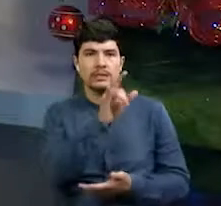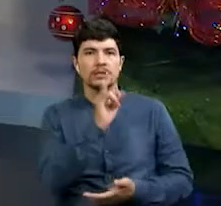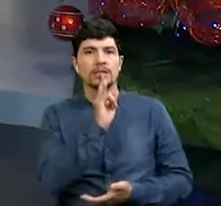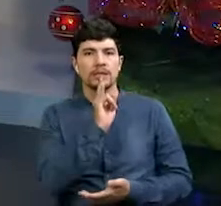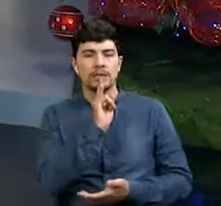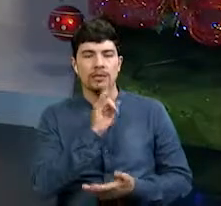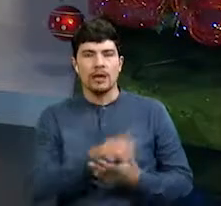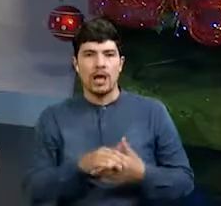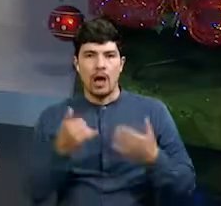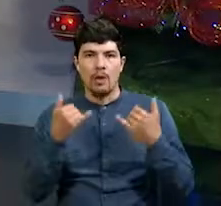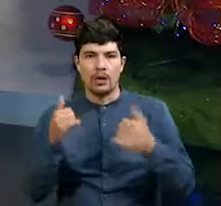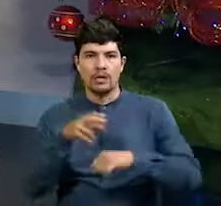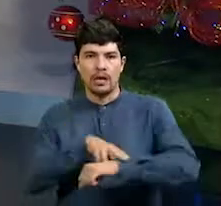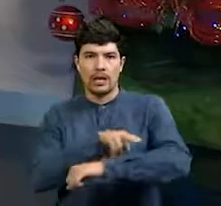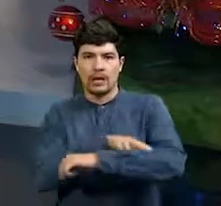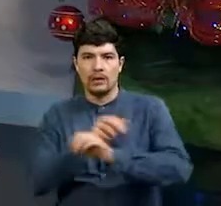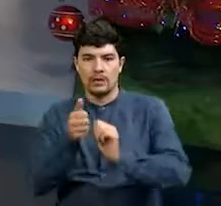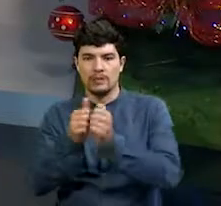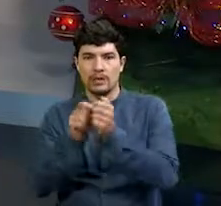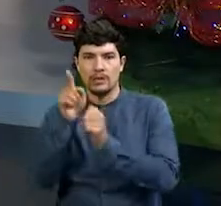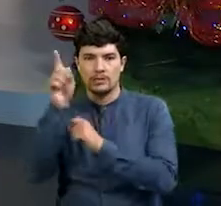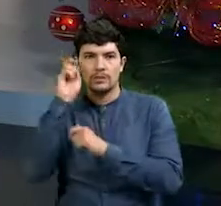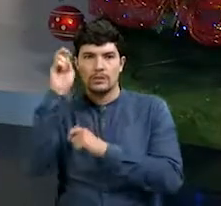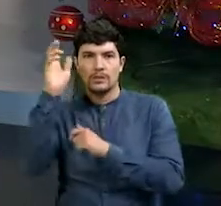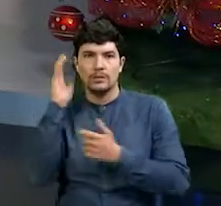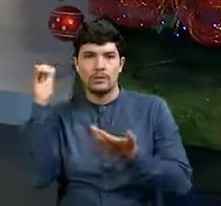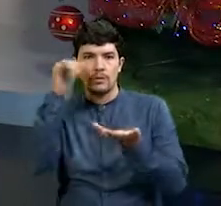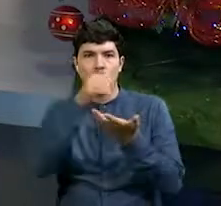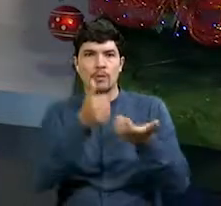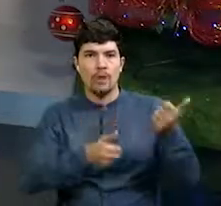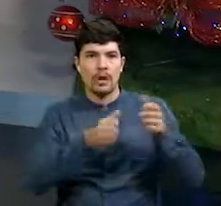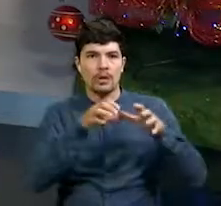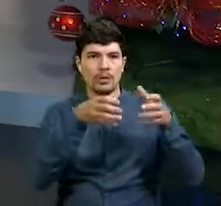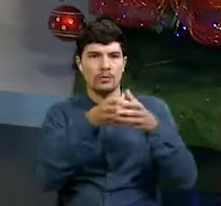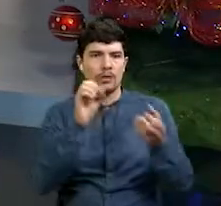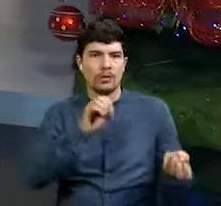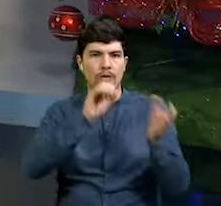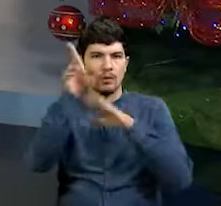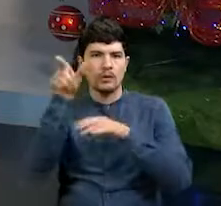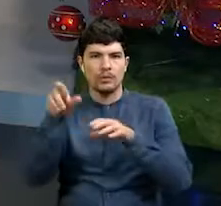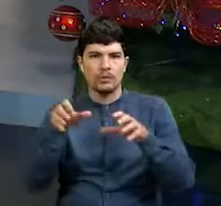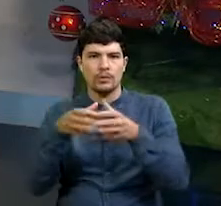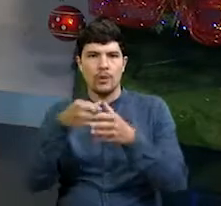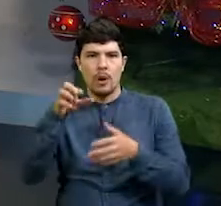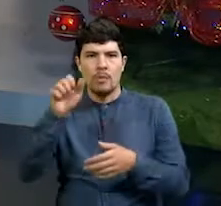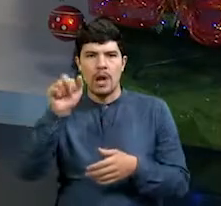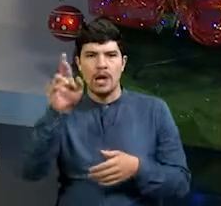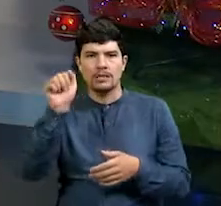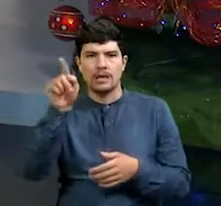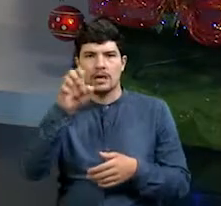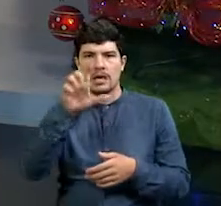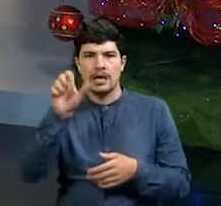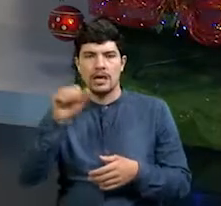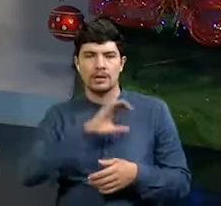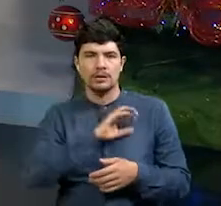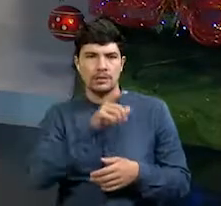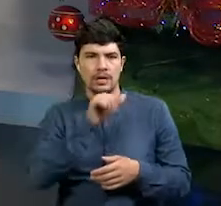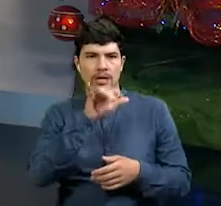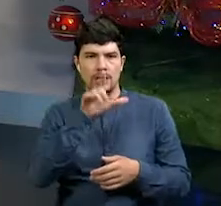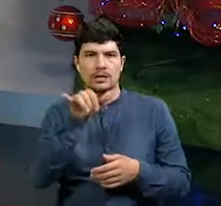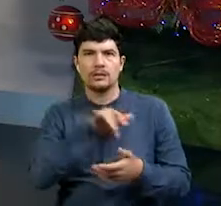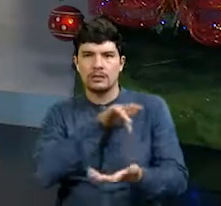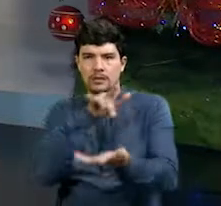y otra delegación deportiva de norte de santander que viaja es la de baloncesto en la categoría pasarela que está en la ciudad de cali para participar en otro torneo